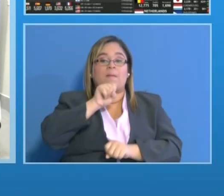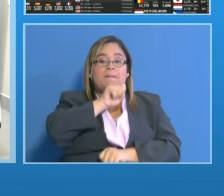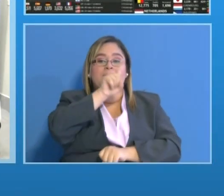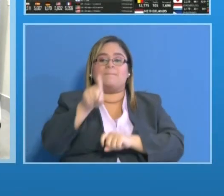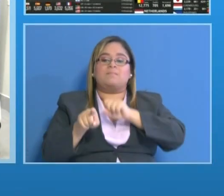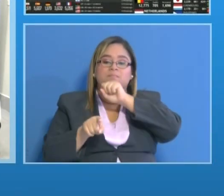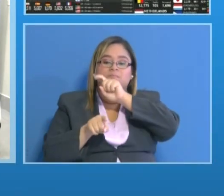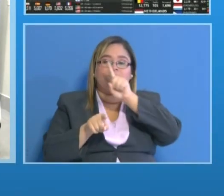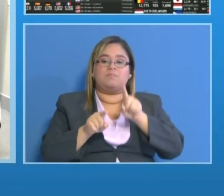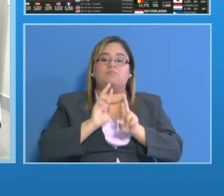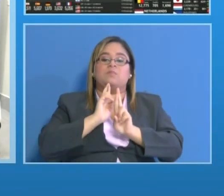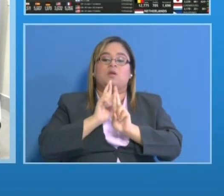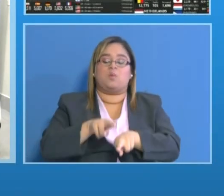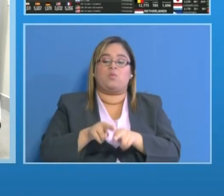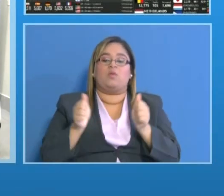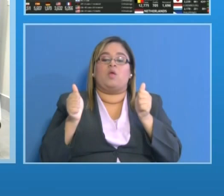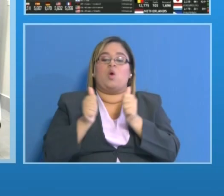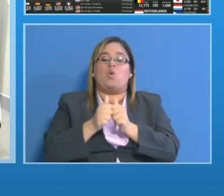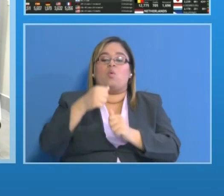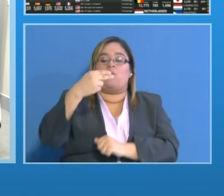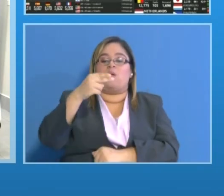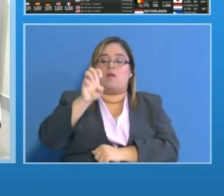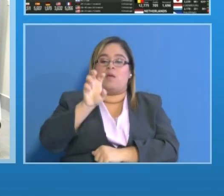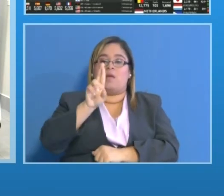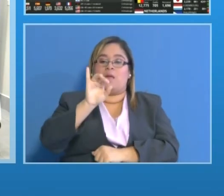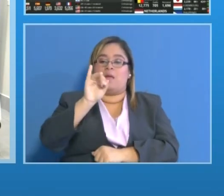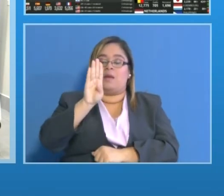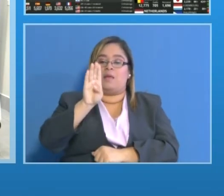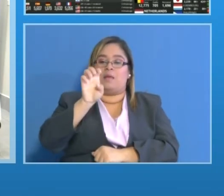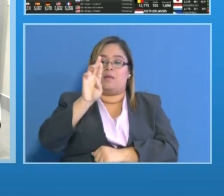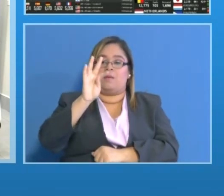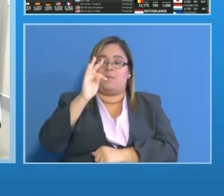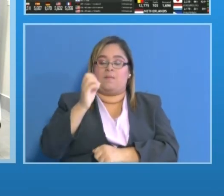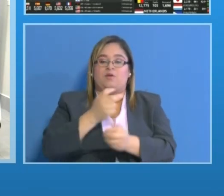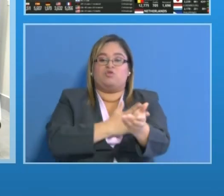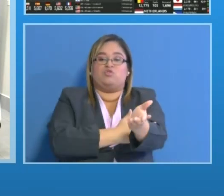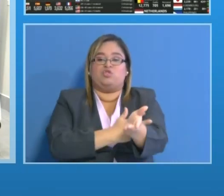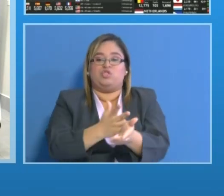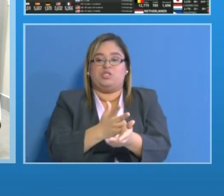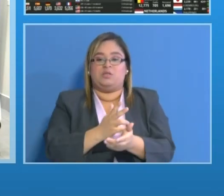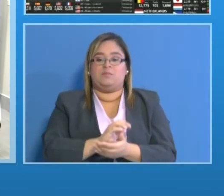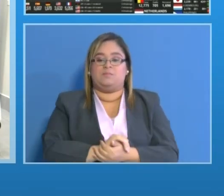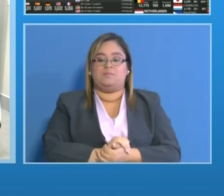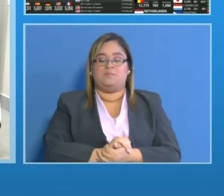y respuestas con Heriberto Caballero de Radio Blas Chiriquí.